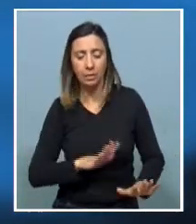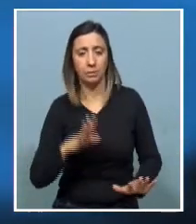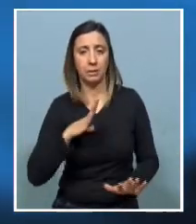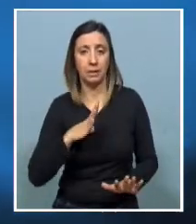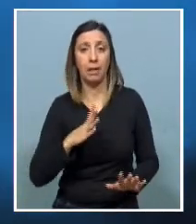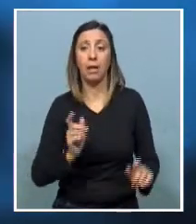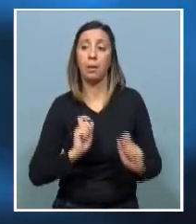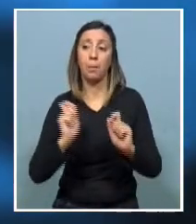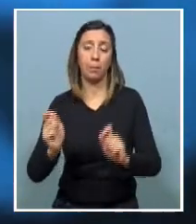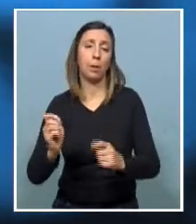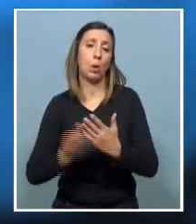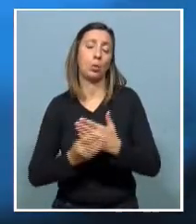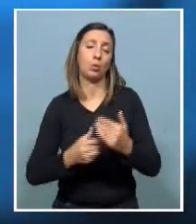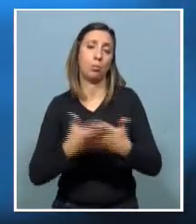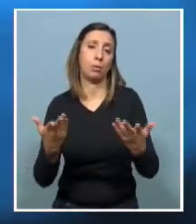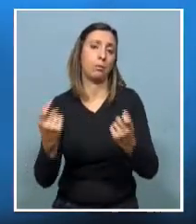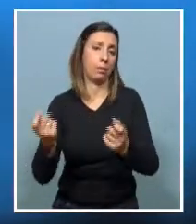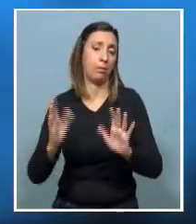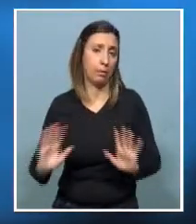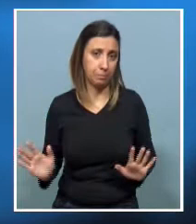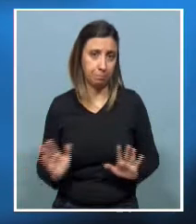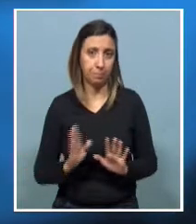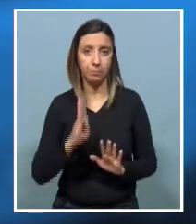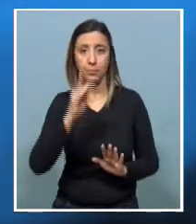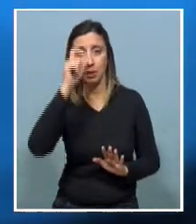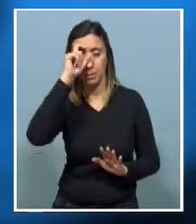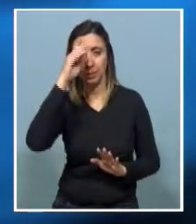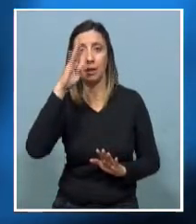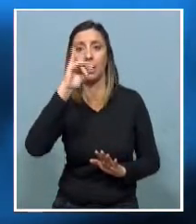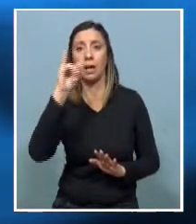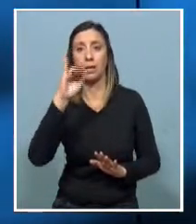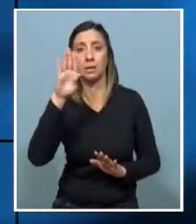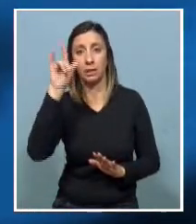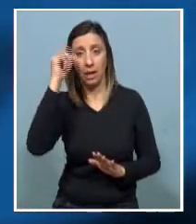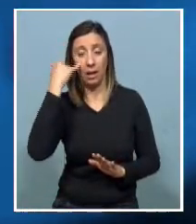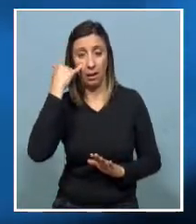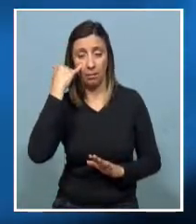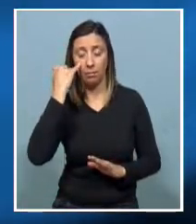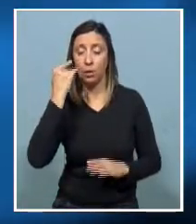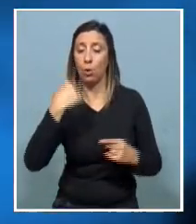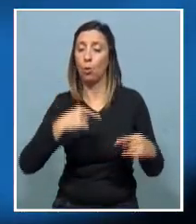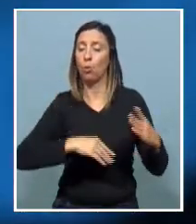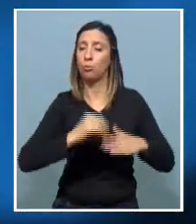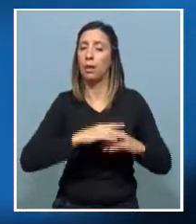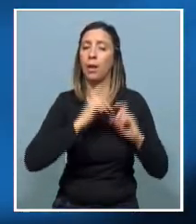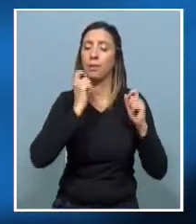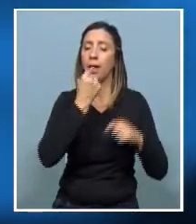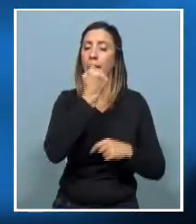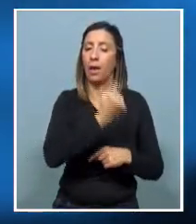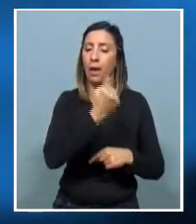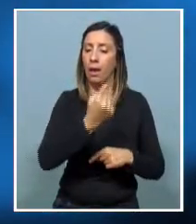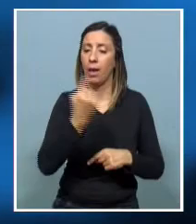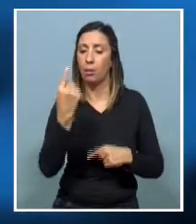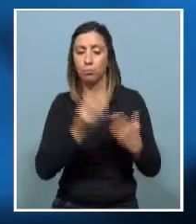al Ministerio de Obra Pública e Infraestructura. En Bisle, como dije recién, obras que ya han sido visitadas por cada uno de los